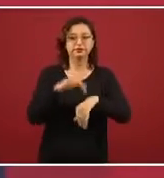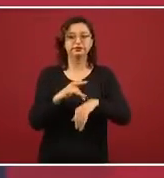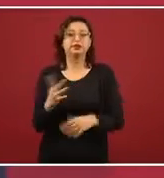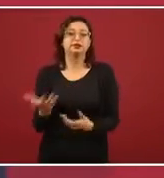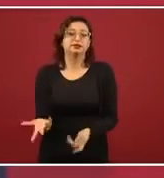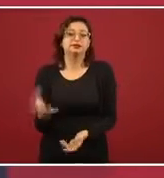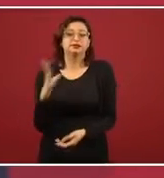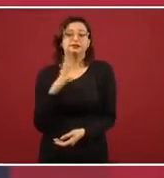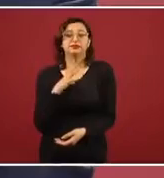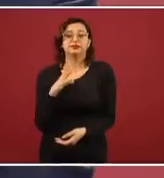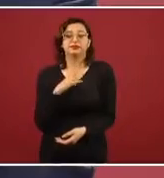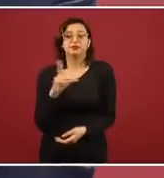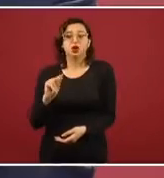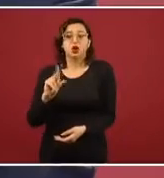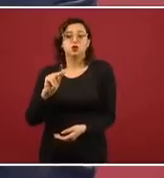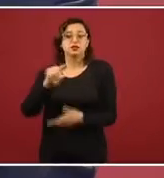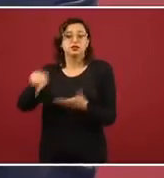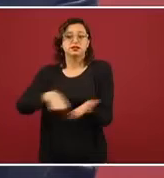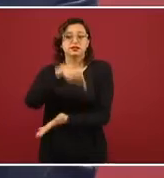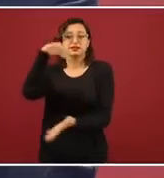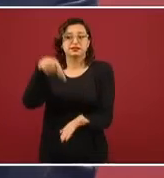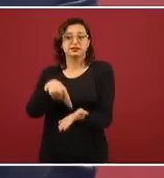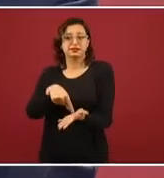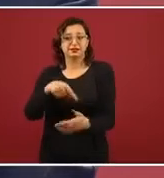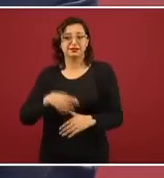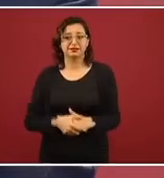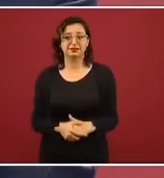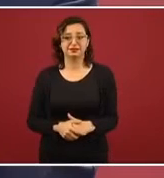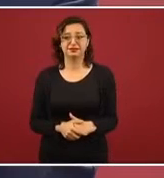80 lugares.